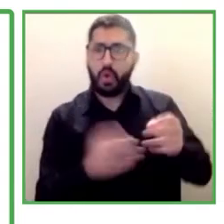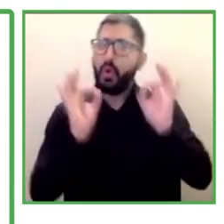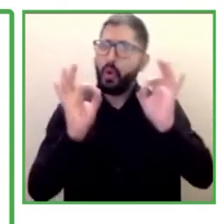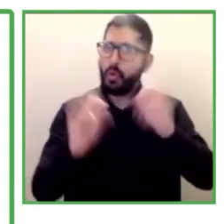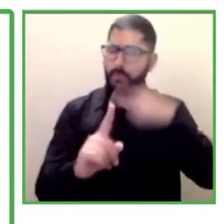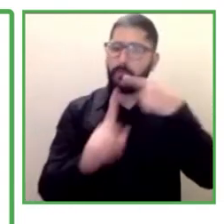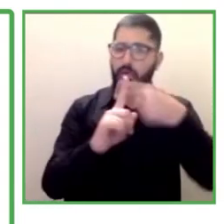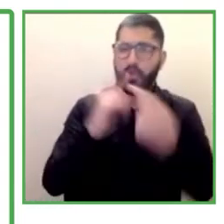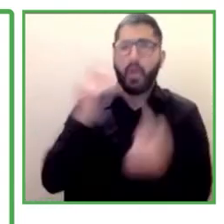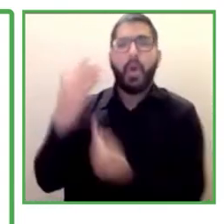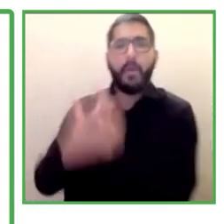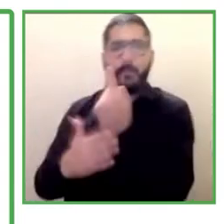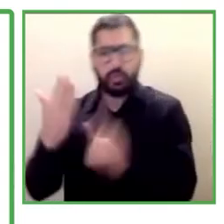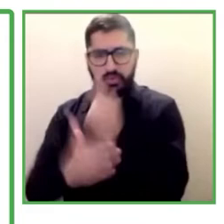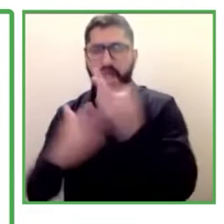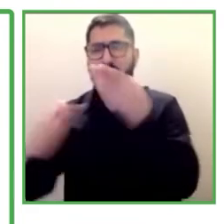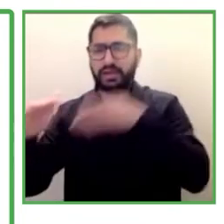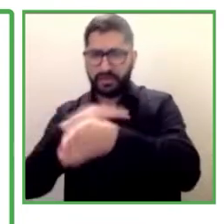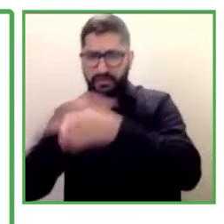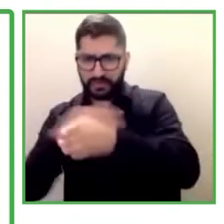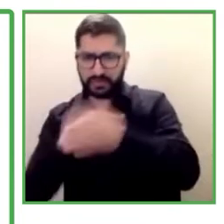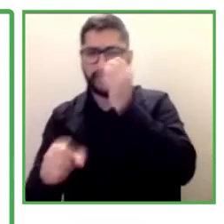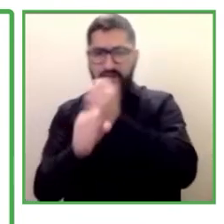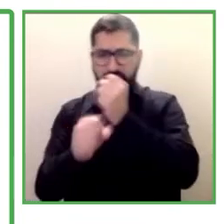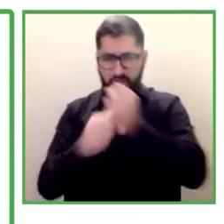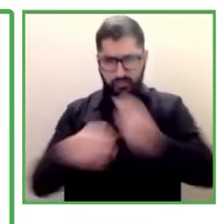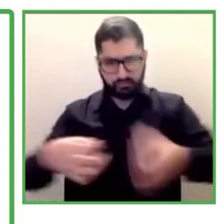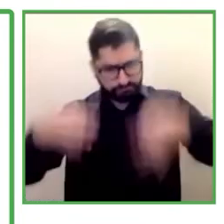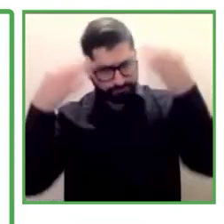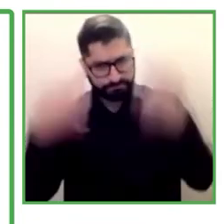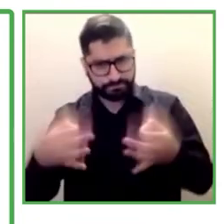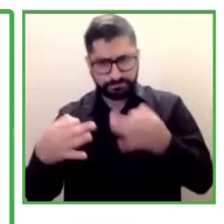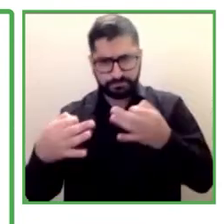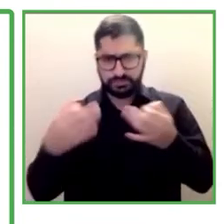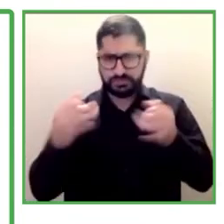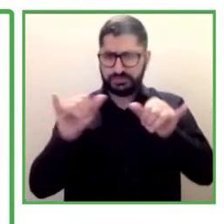y bien remunerado para las personas con discapacidad intelectual.